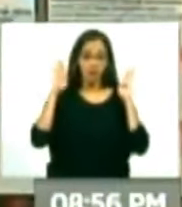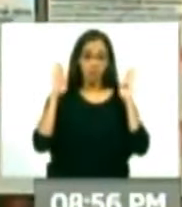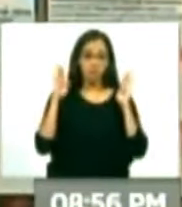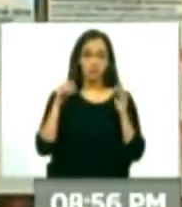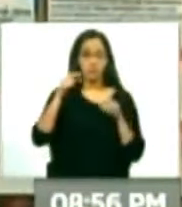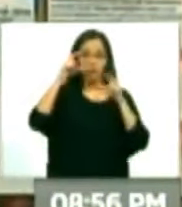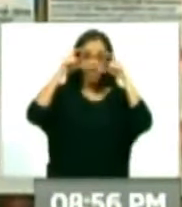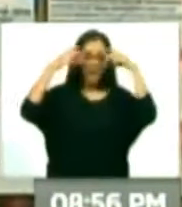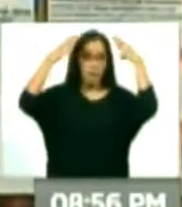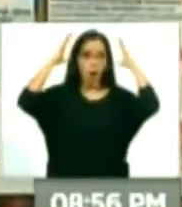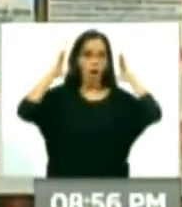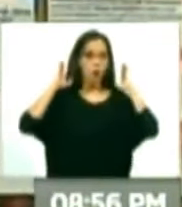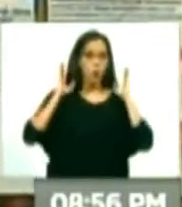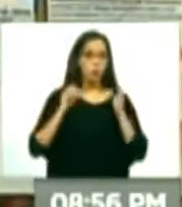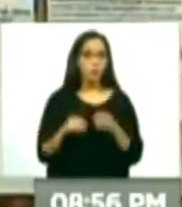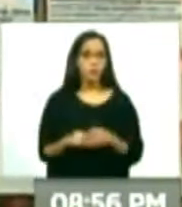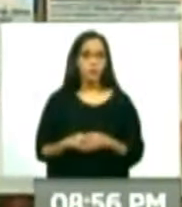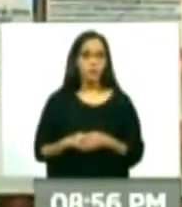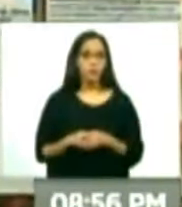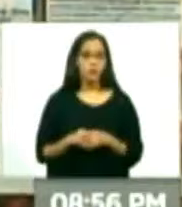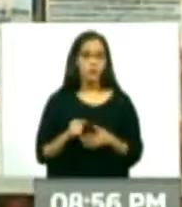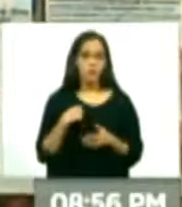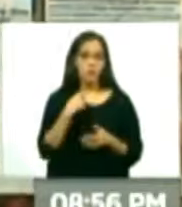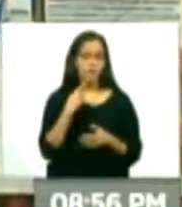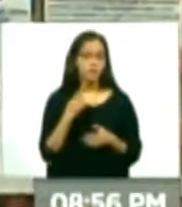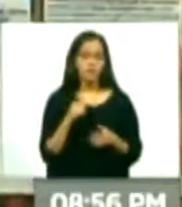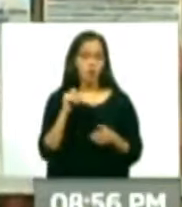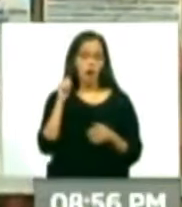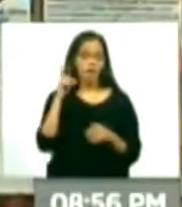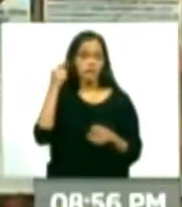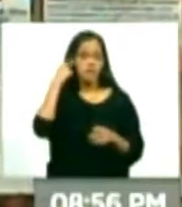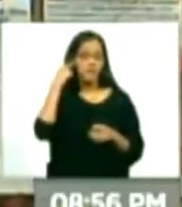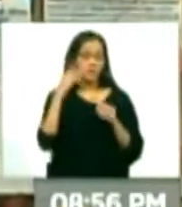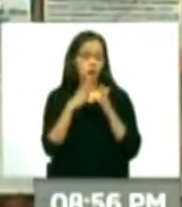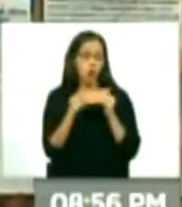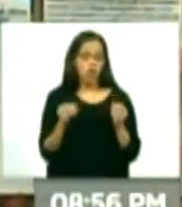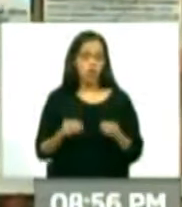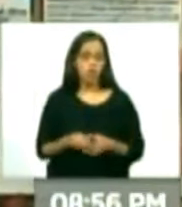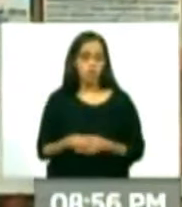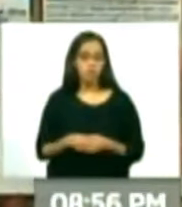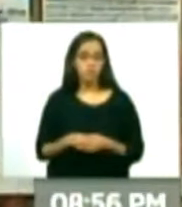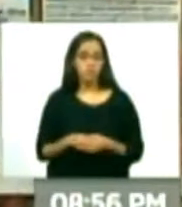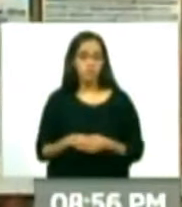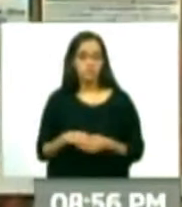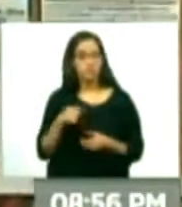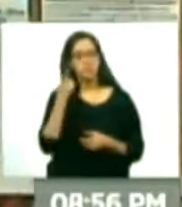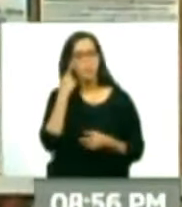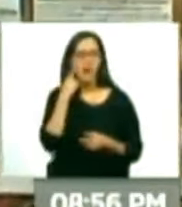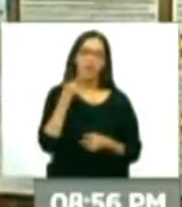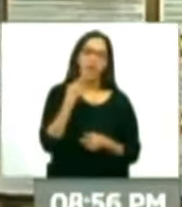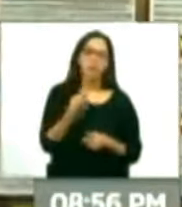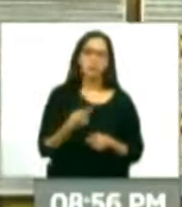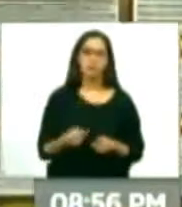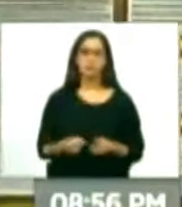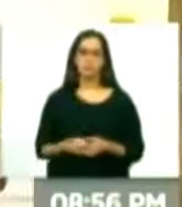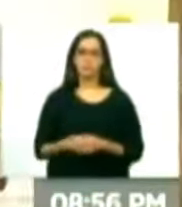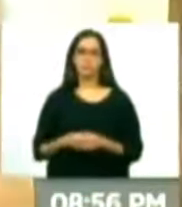Alú. ¿Vas a decir que es que las ADECO se las saben todas? Vamos a ver qué vas a decir.